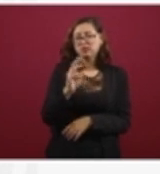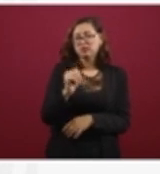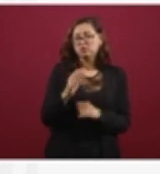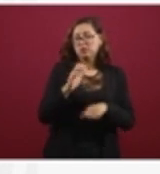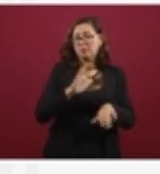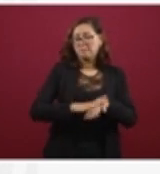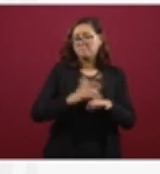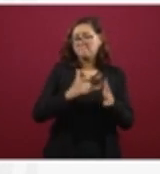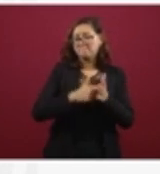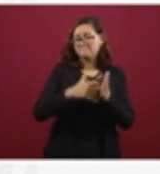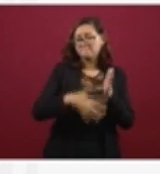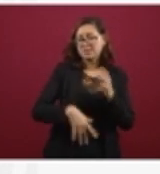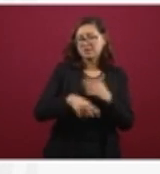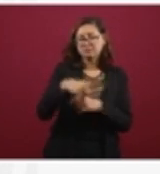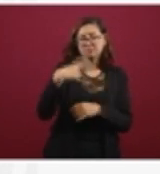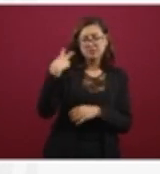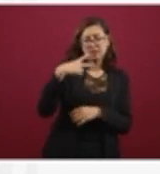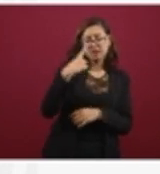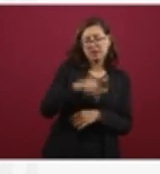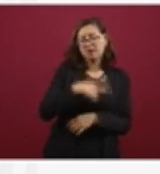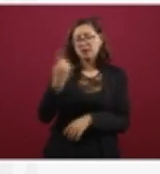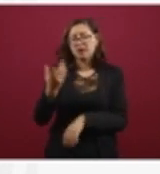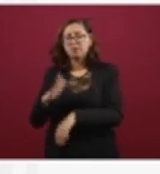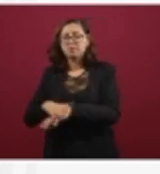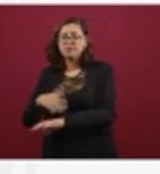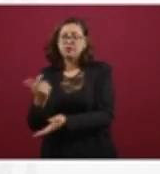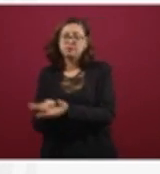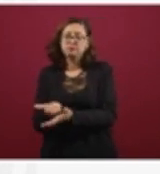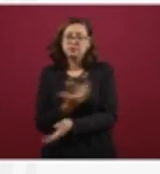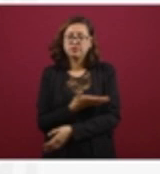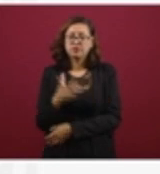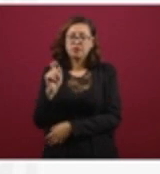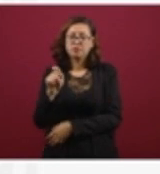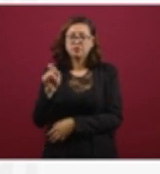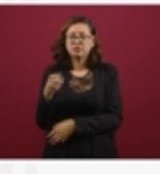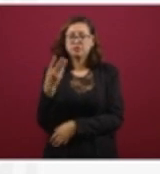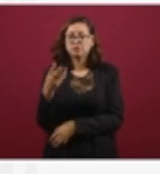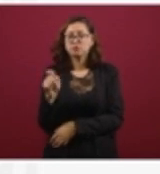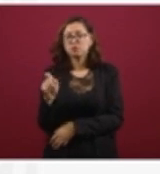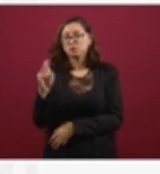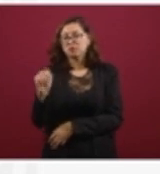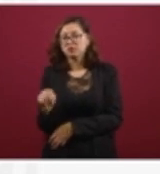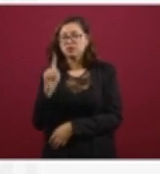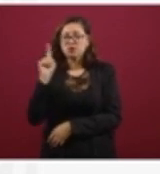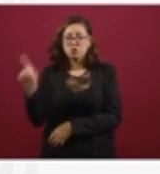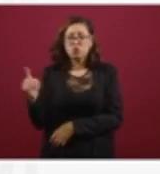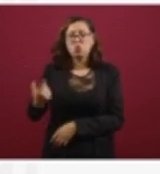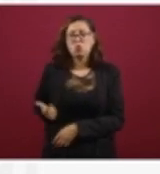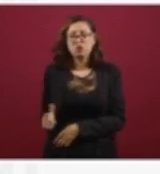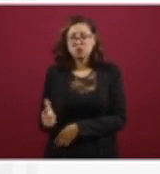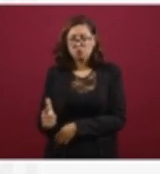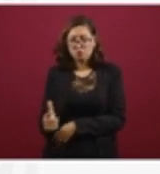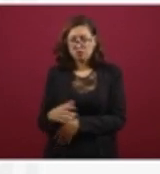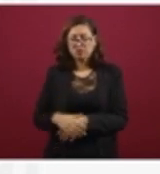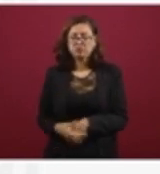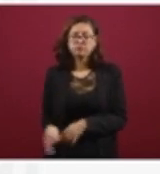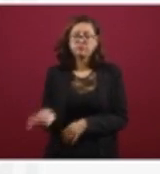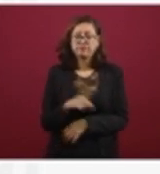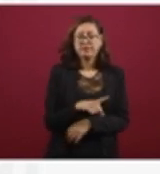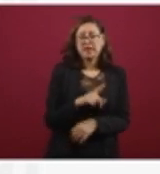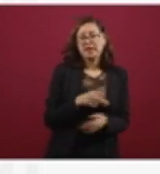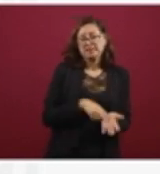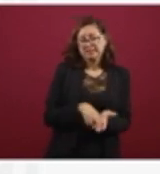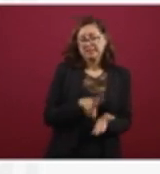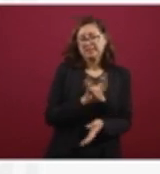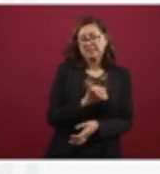18 pesos con 39 centavos por litro en Medellín, Veracruz, y la más cara a 23.29 en Pénjamo, Guanajuato. Y en diésel, la más